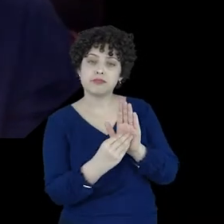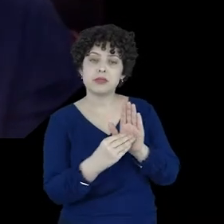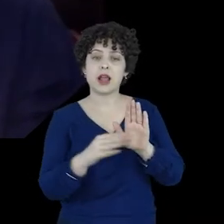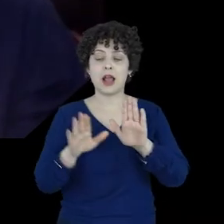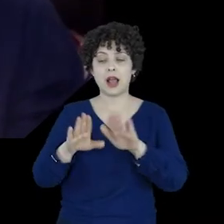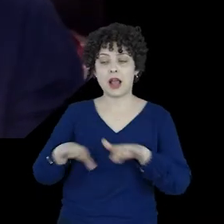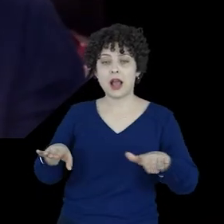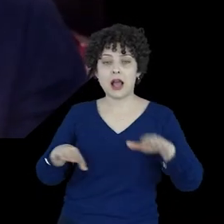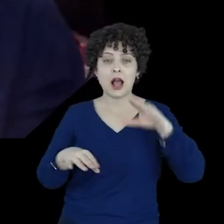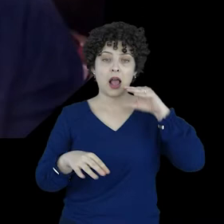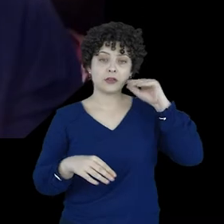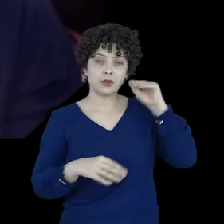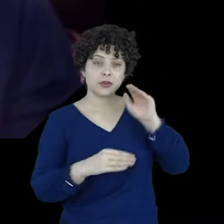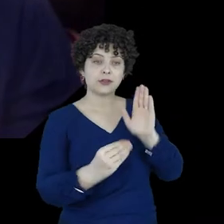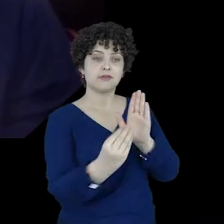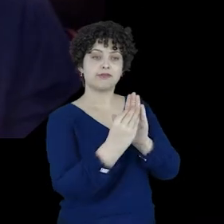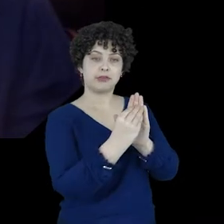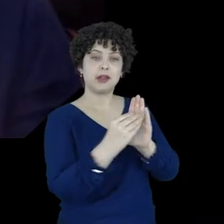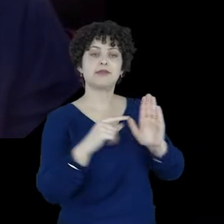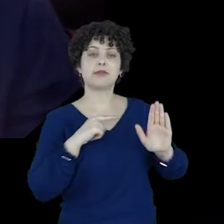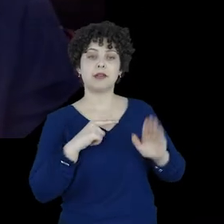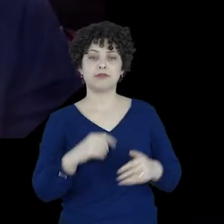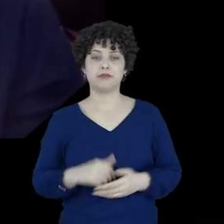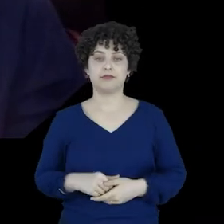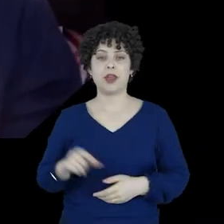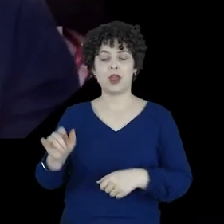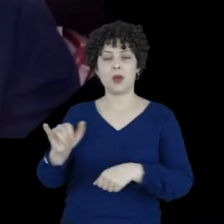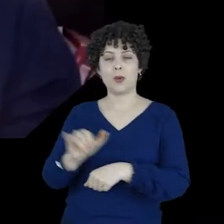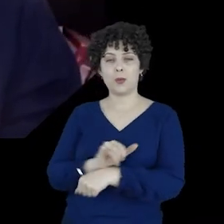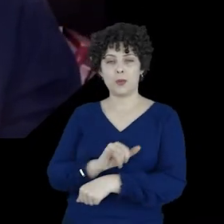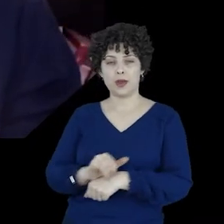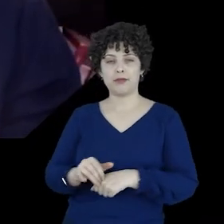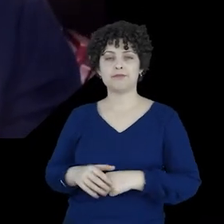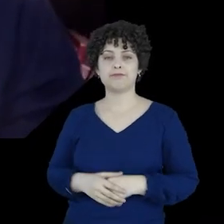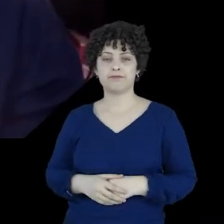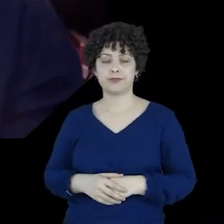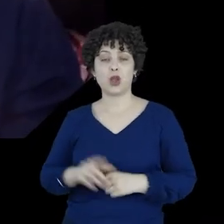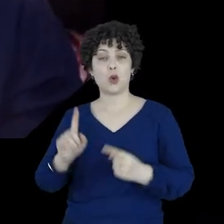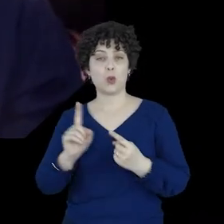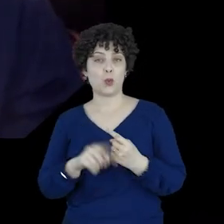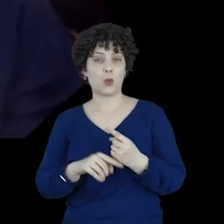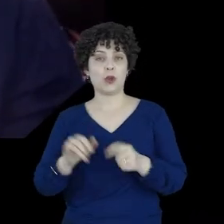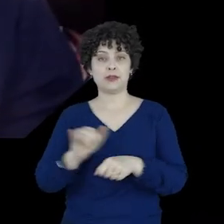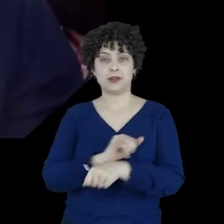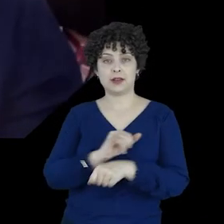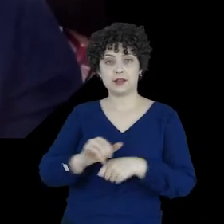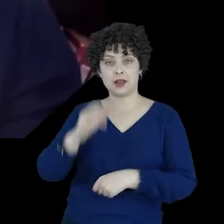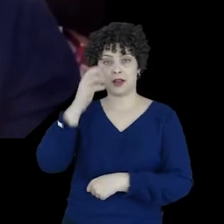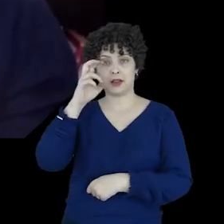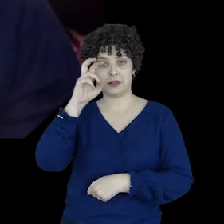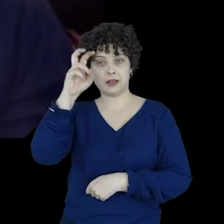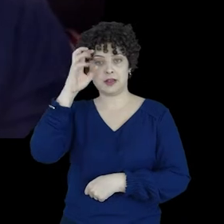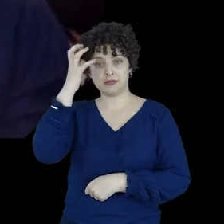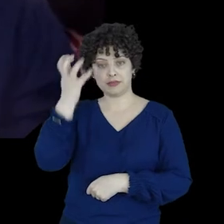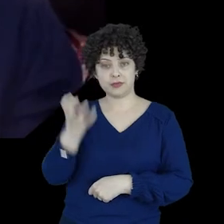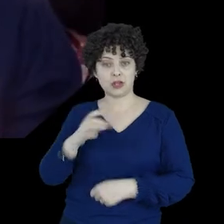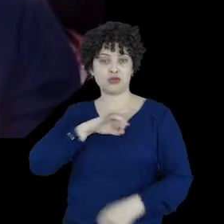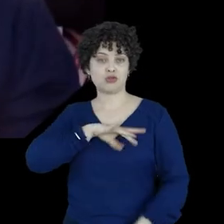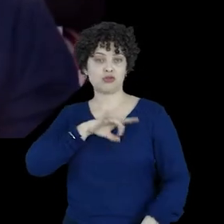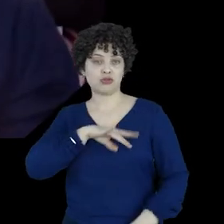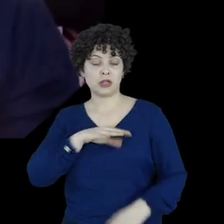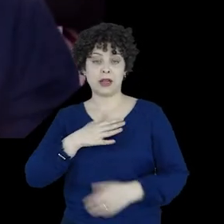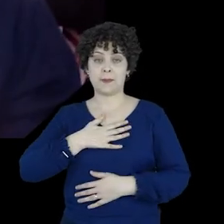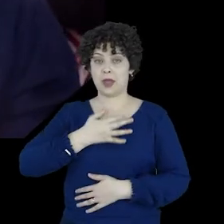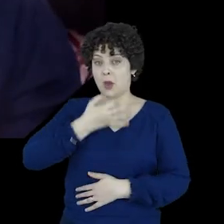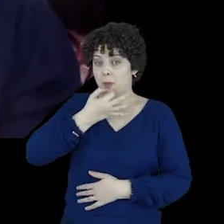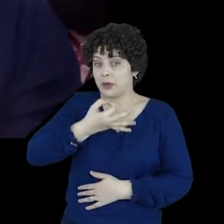particular a niños, niñas y adolescentes. Una es la Estrategia de Inteligencia Artificial de Chile, que desde mi perspectiva no es